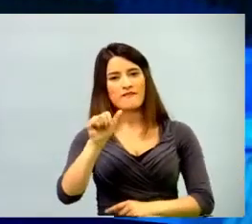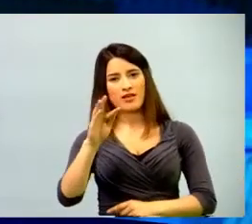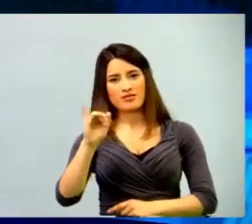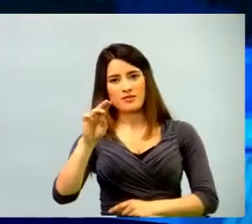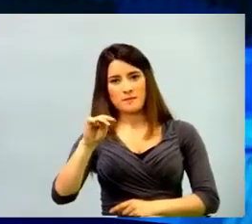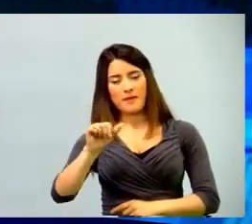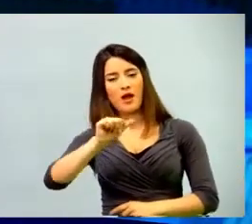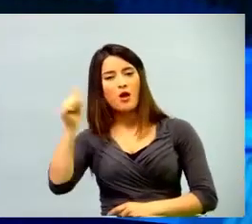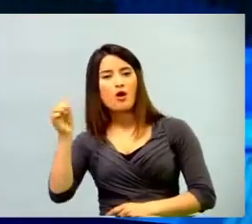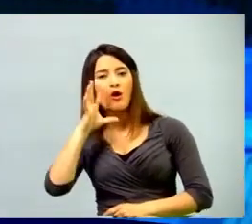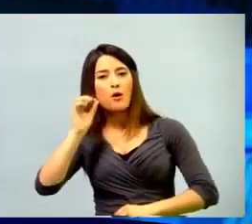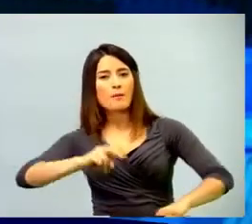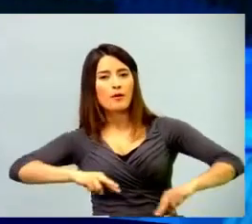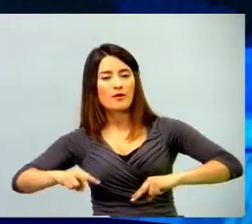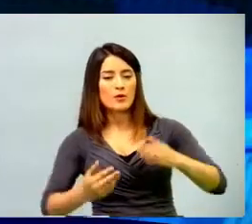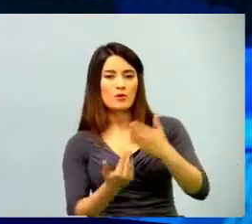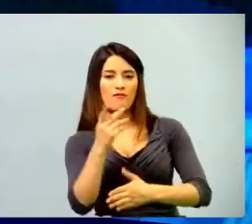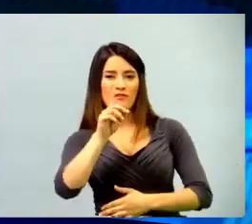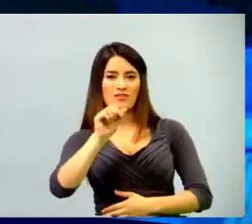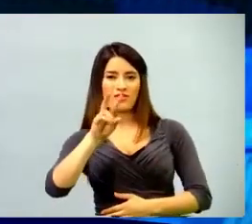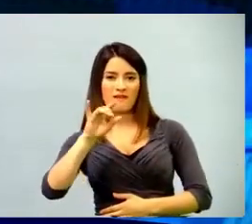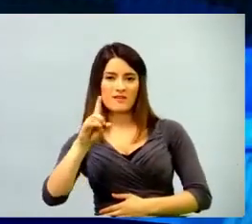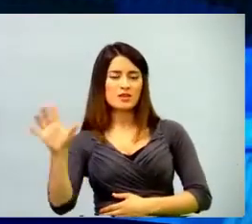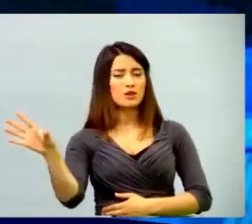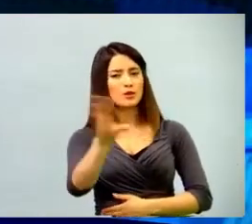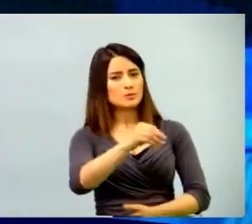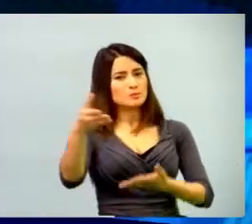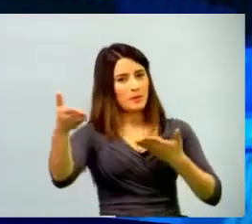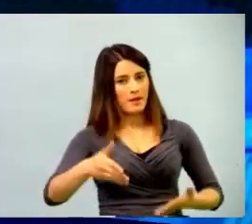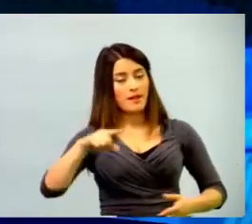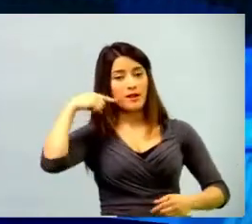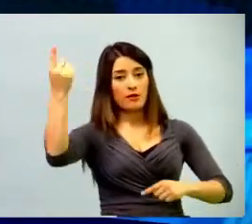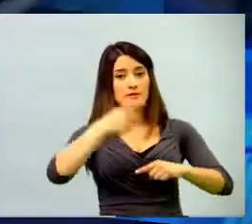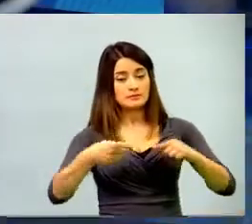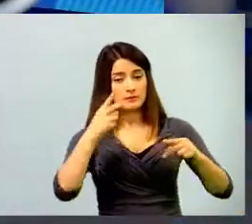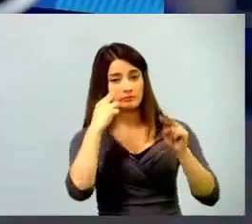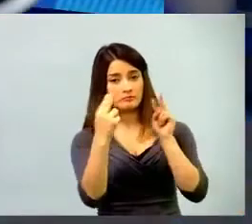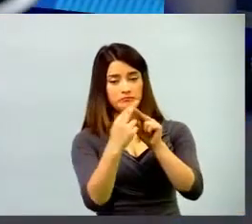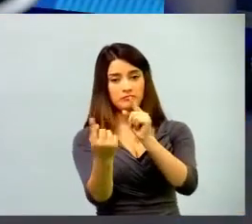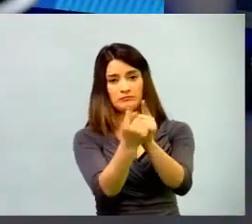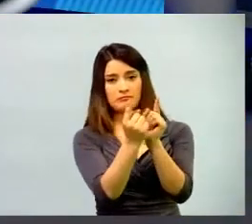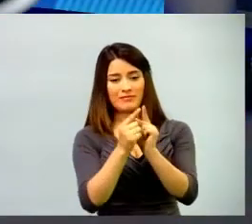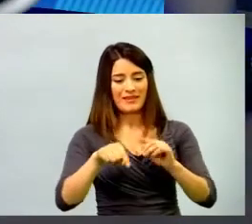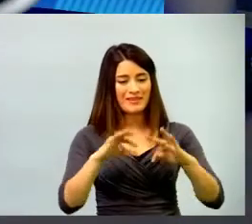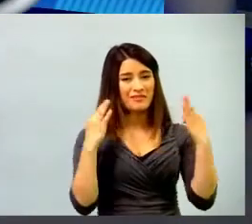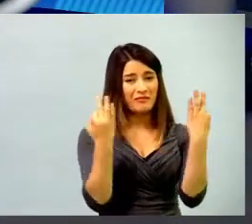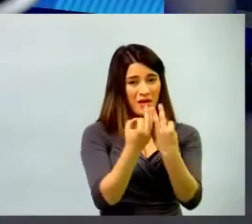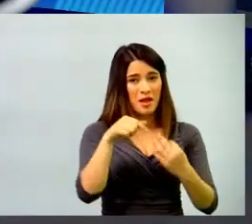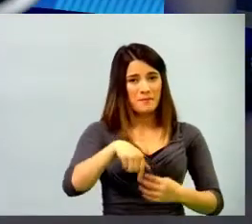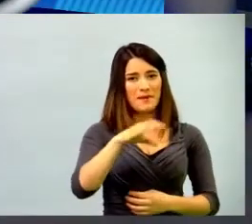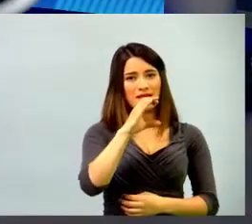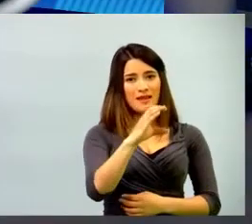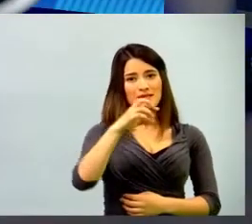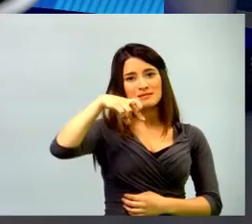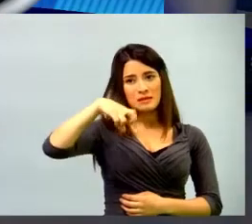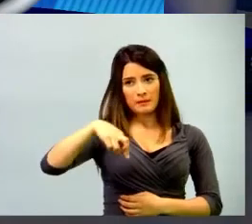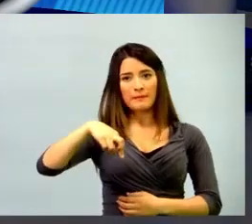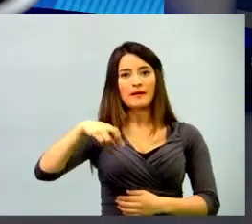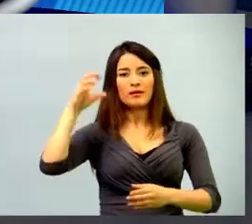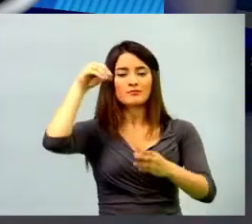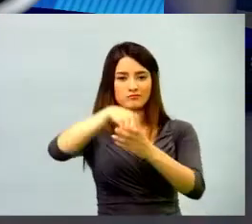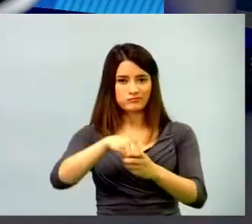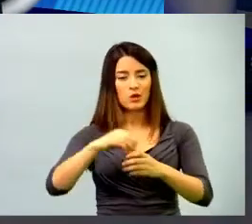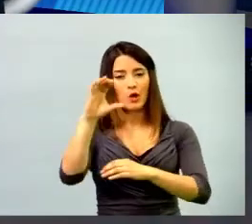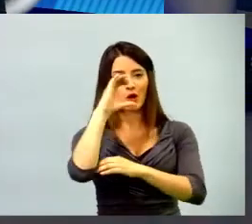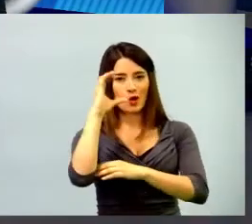del área de sostenibilidad, David. Todos bienvenidos y nos vemos la próxima semana. Toda esta familia CPE va a ser parte de Educa Digital